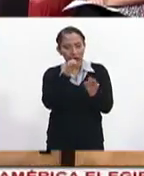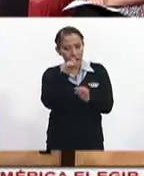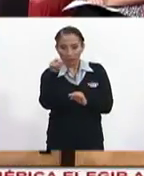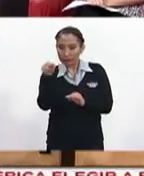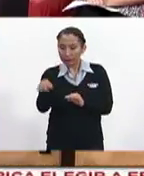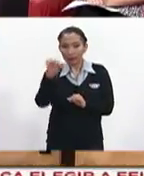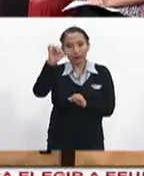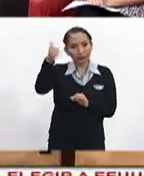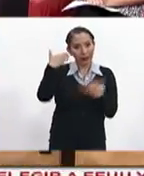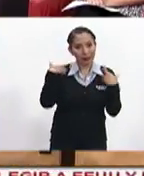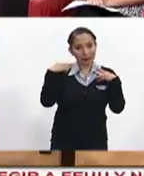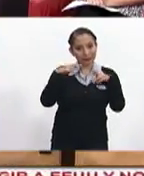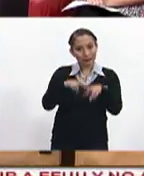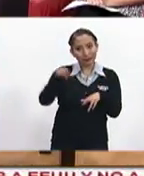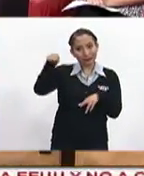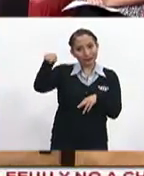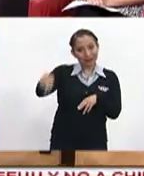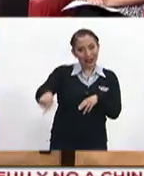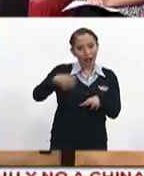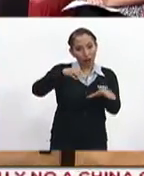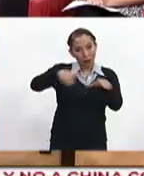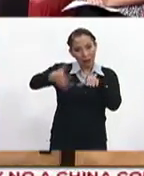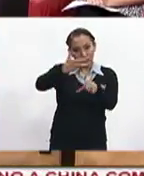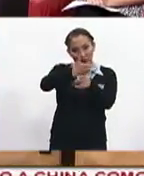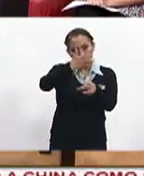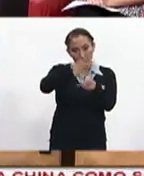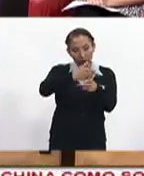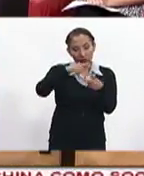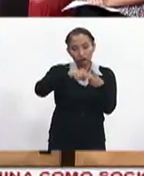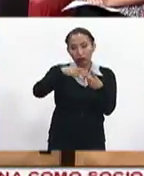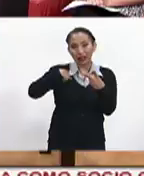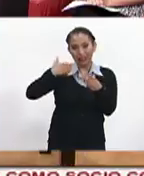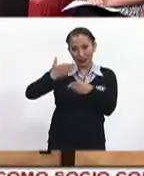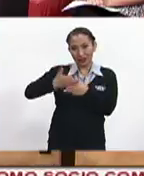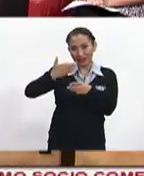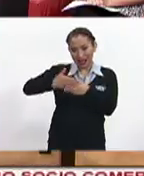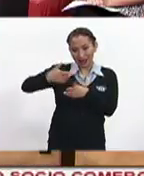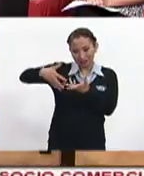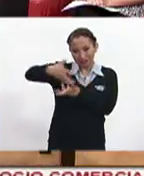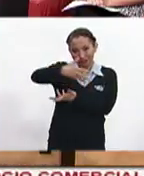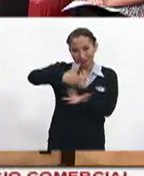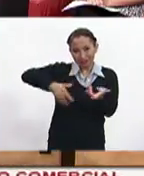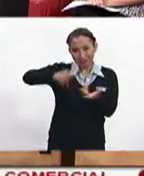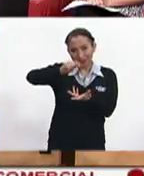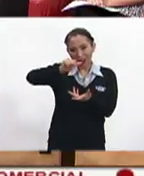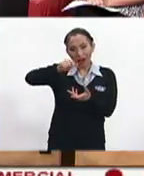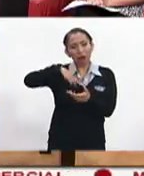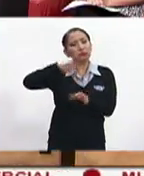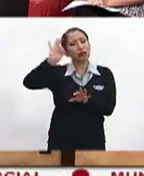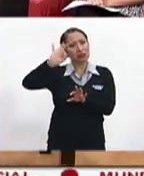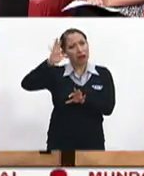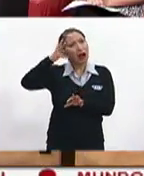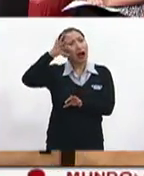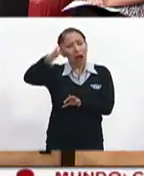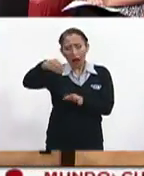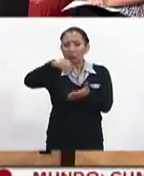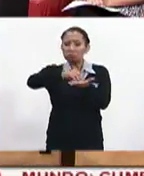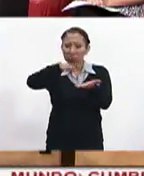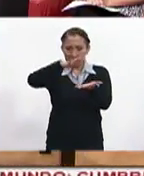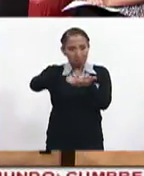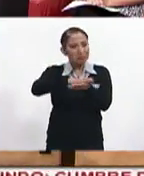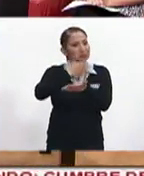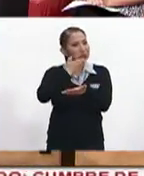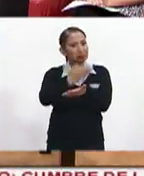también han hecho los representantes tanto de comercio de Estados Unidos como los que están en las negociaciones del Telecán, de que podría lograrse